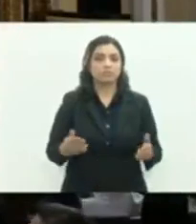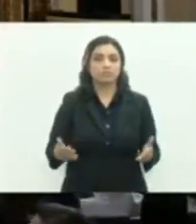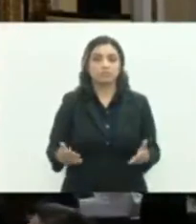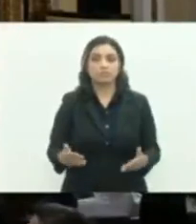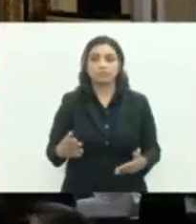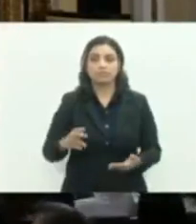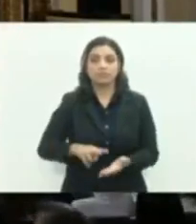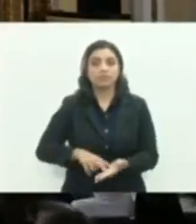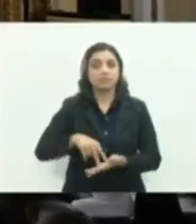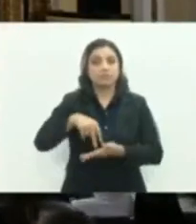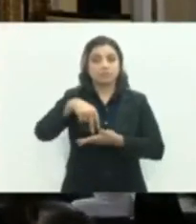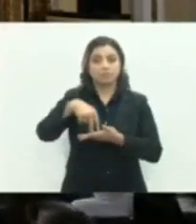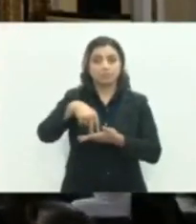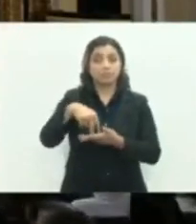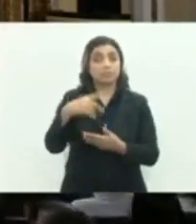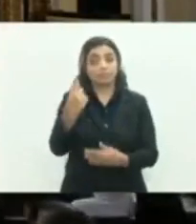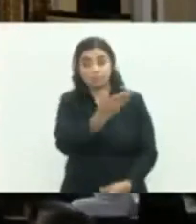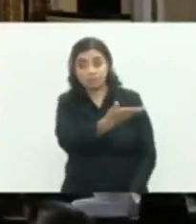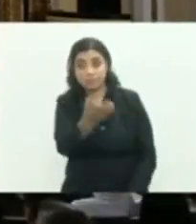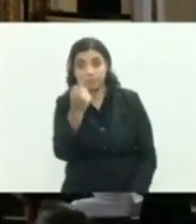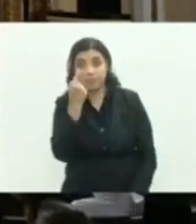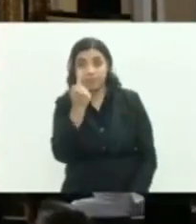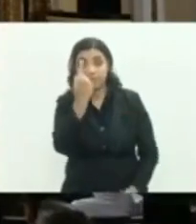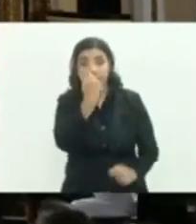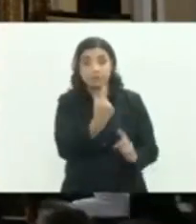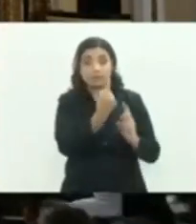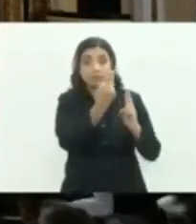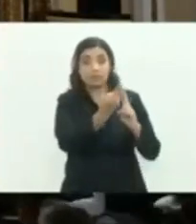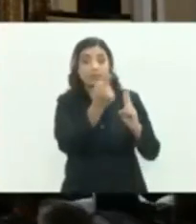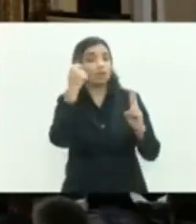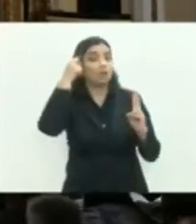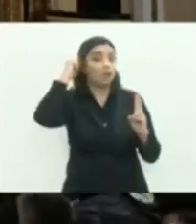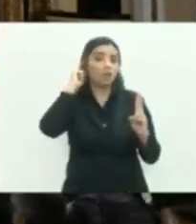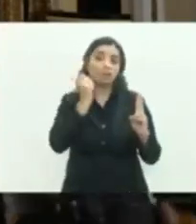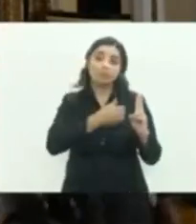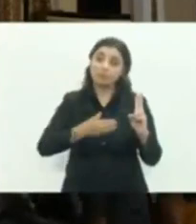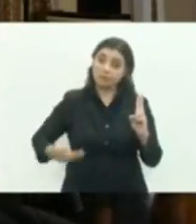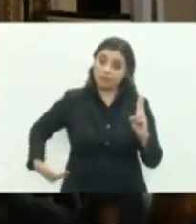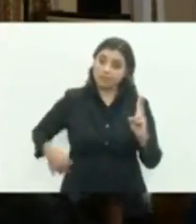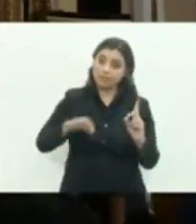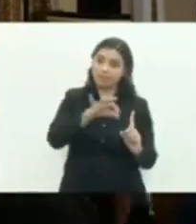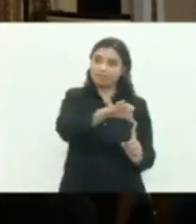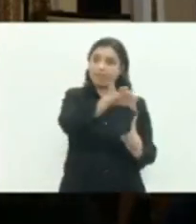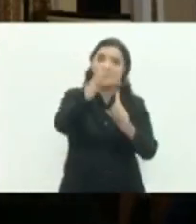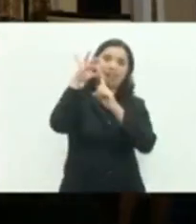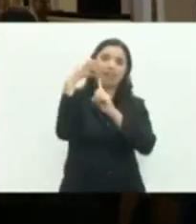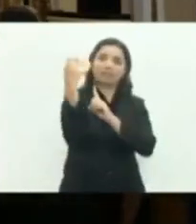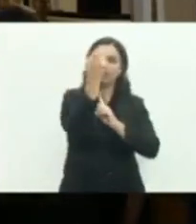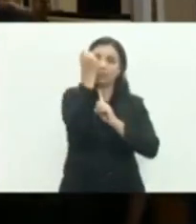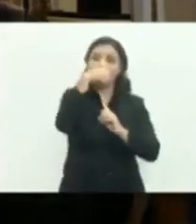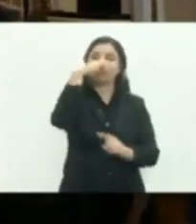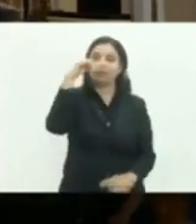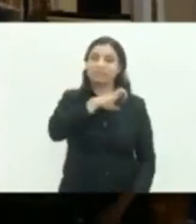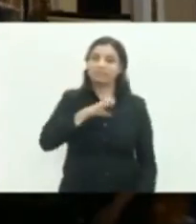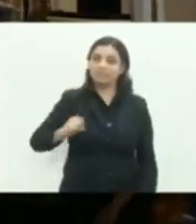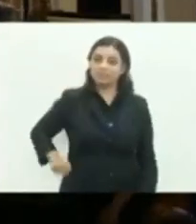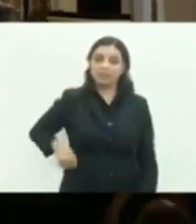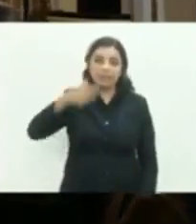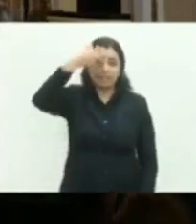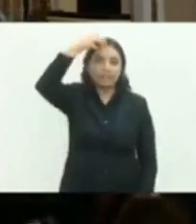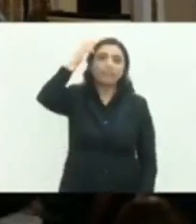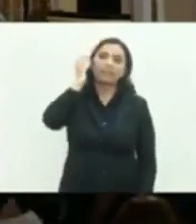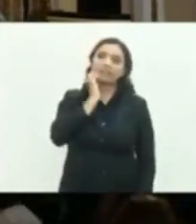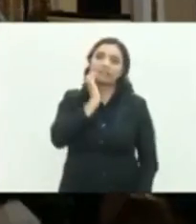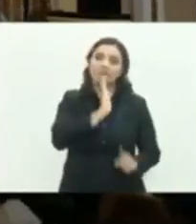Invitamos a ponernos de pie. Vamos a presenciar el retiro del señor presidente electo de la República, Nayib Bukele.